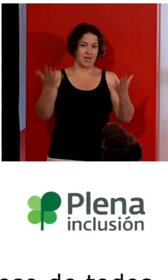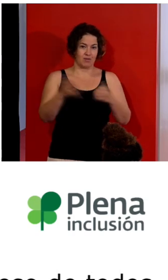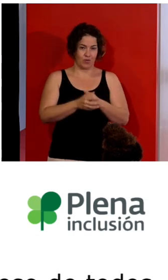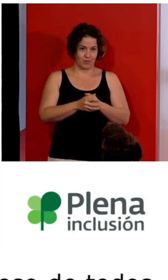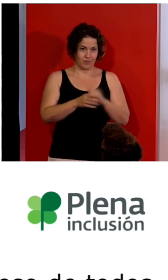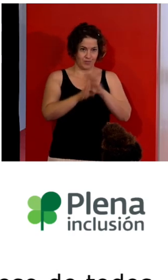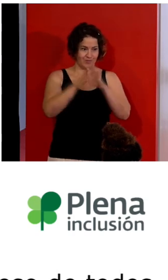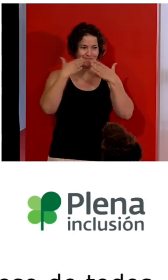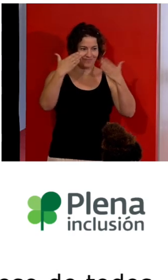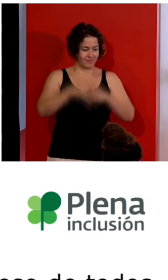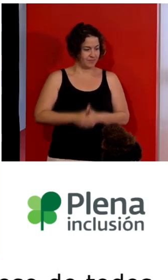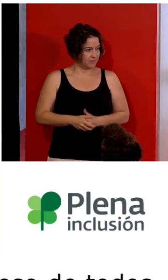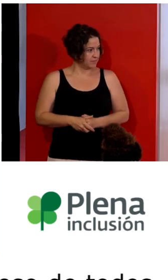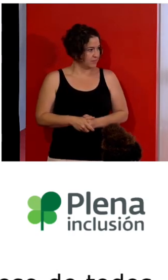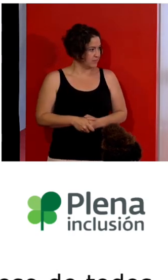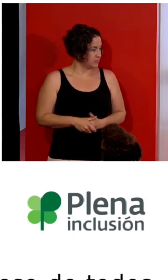con él. Muchas gracias.